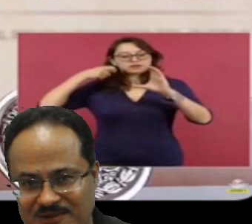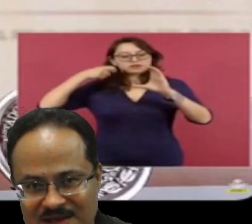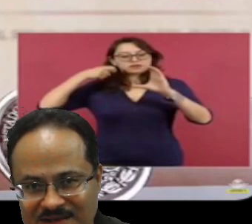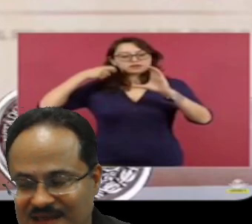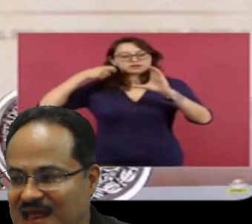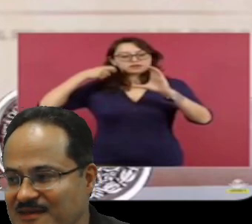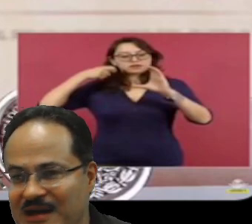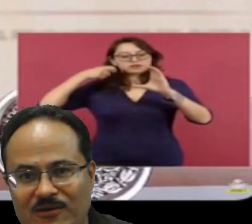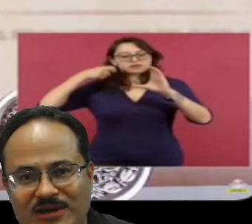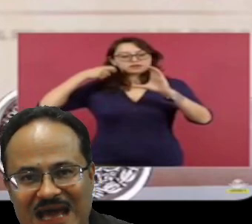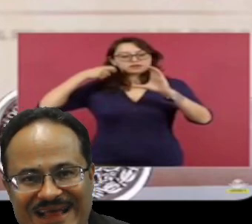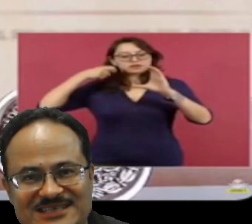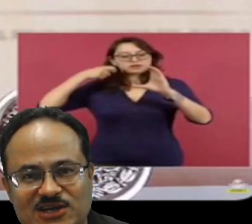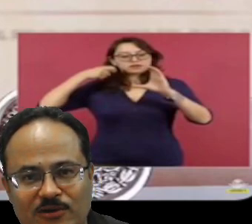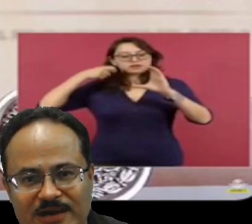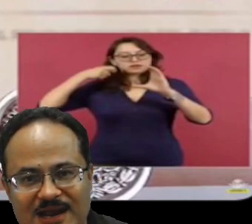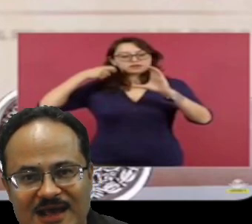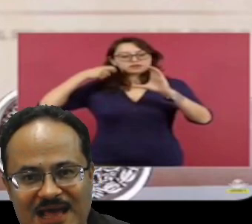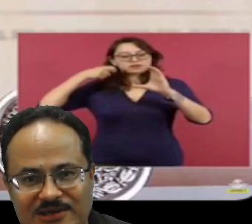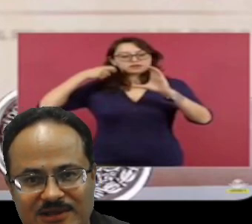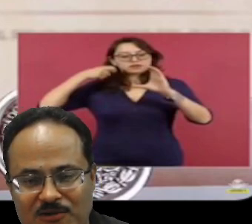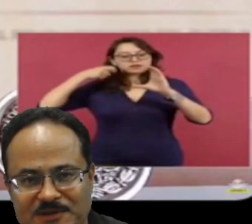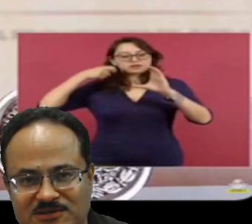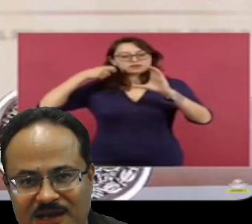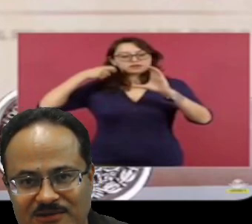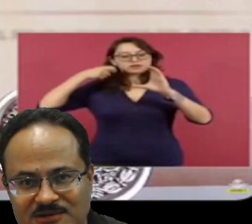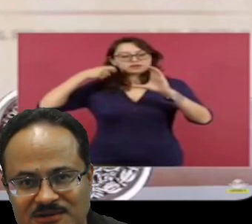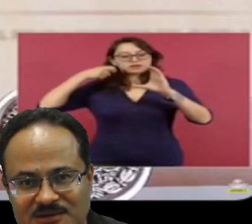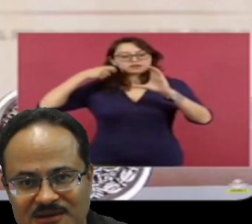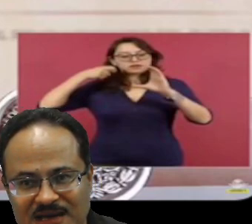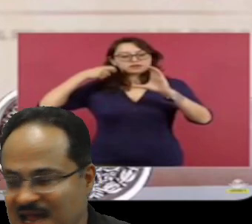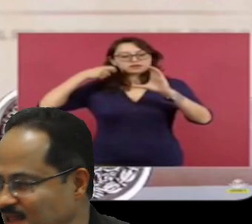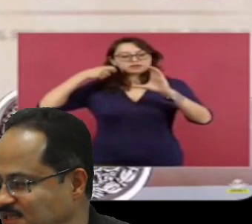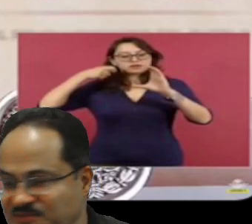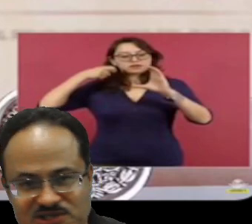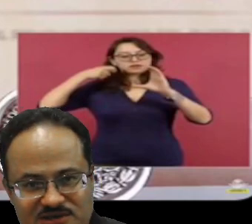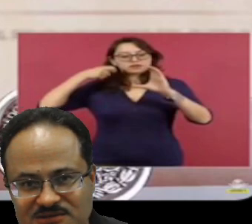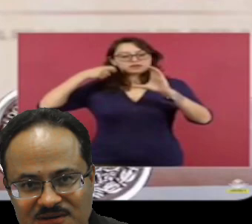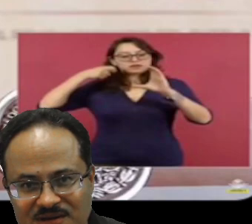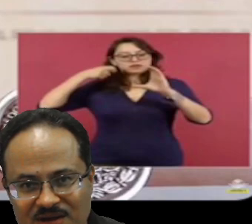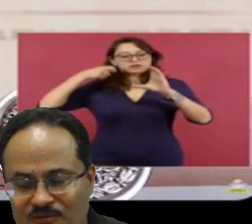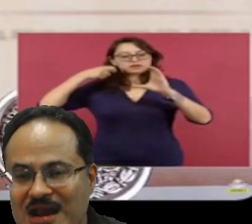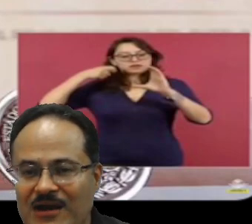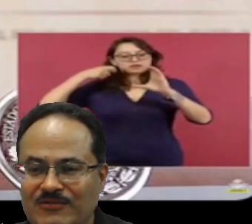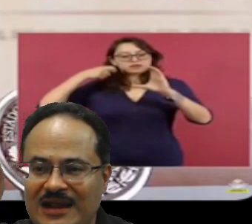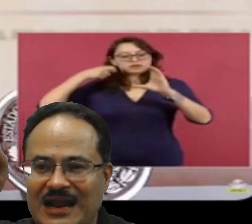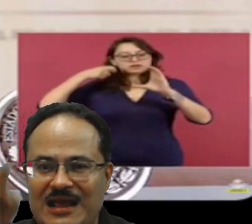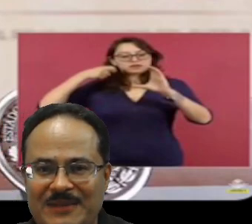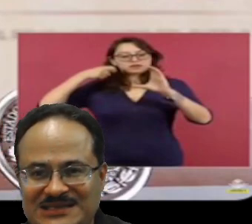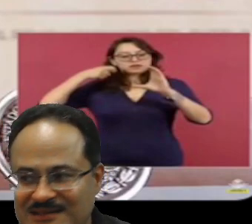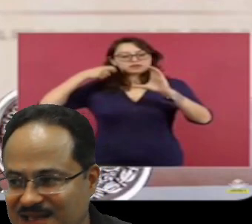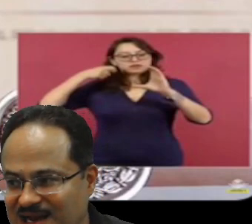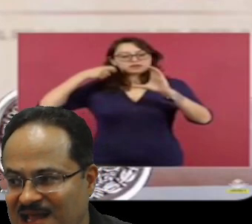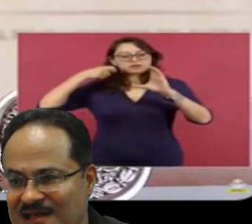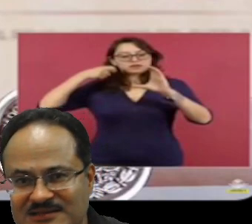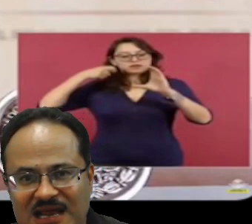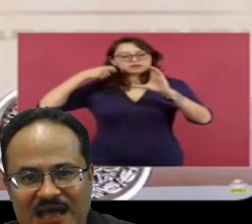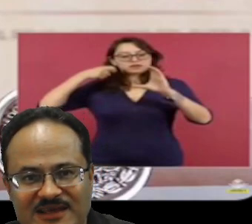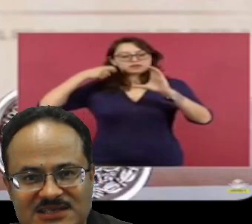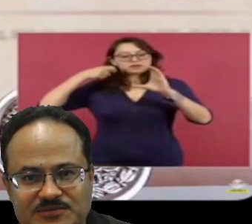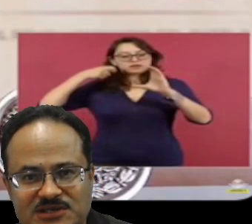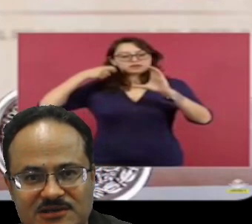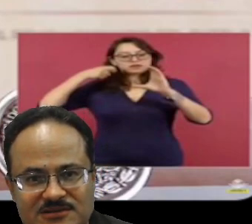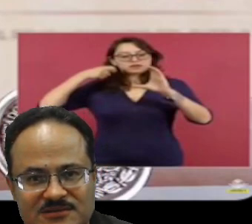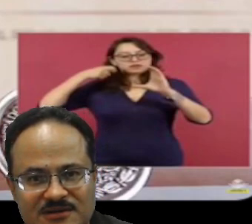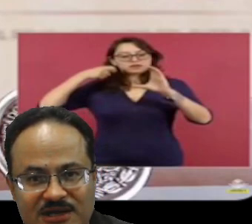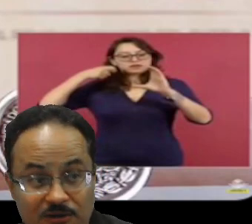cuándo de la demagogia el show El engaño de López Obrador Qué decepción una una raya más al tigre de La